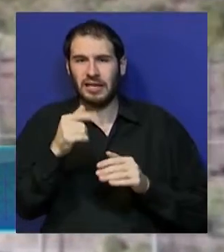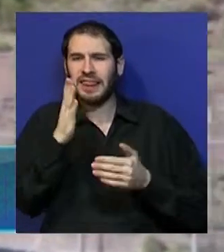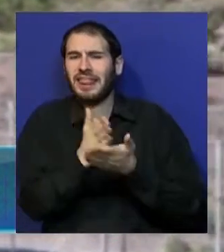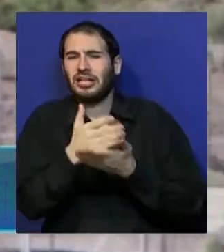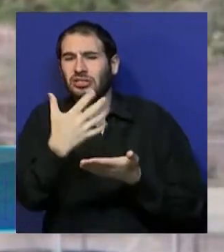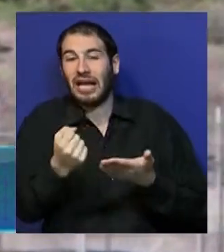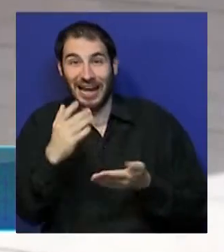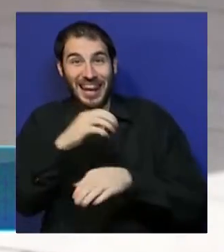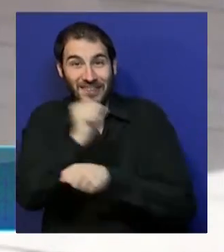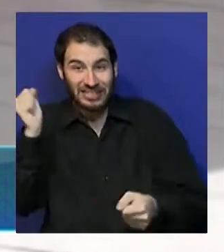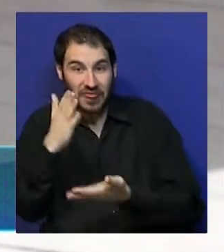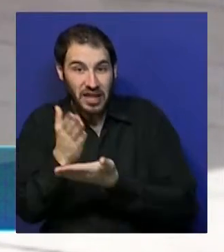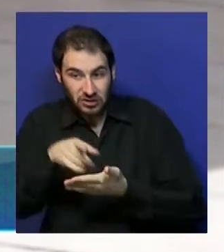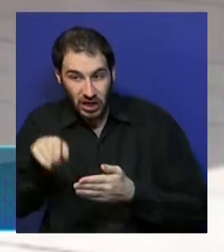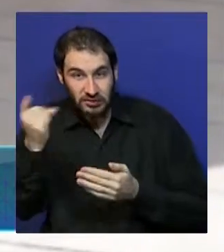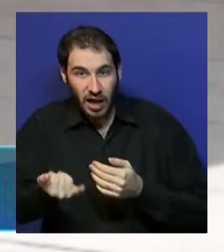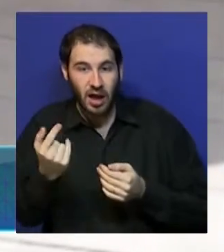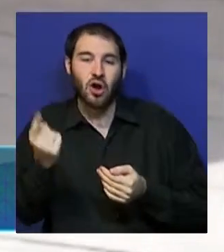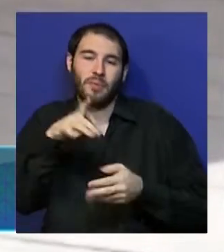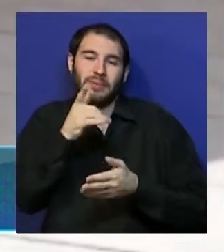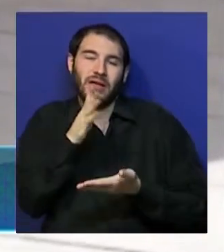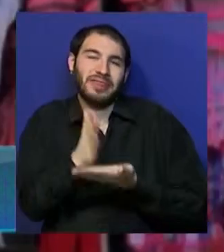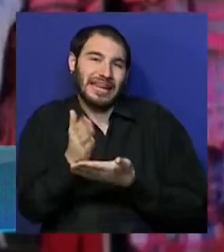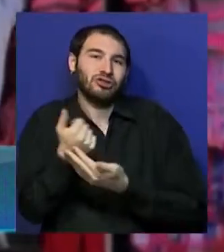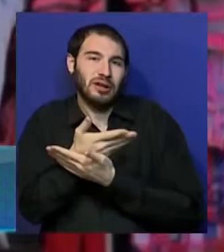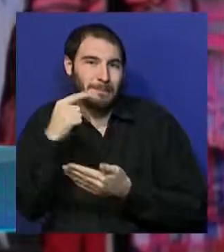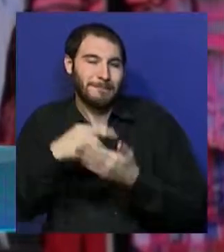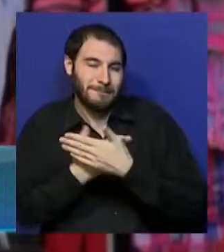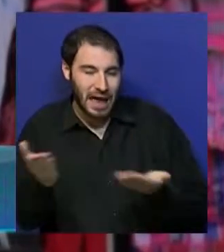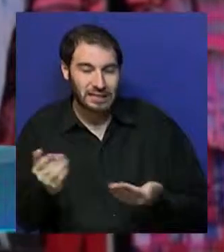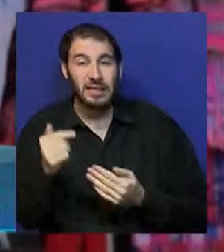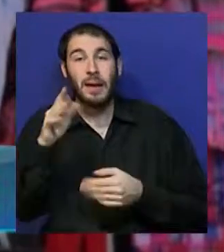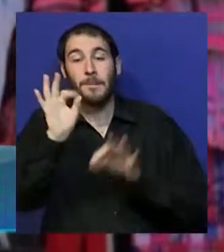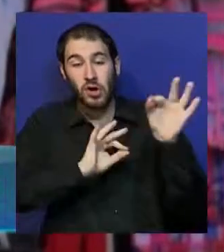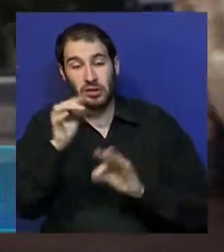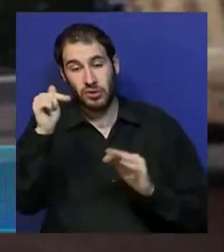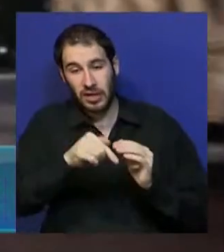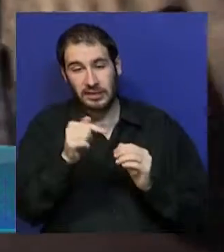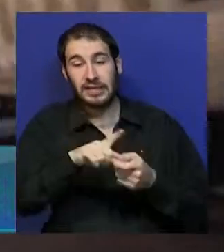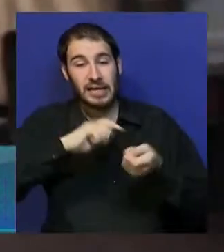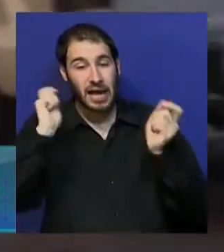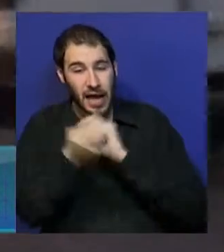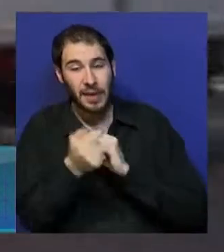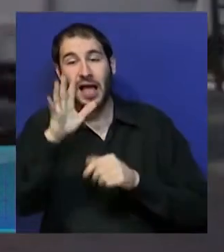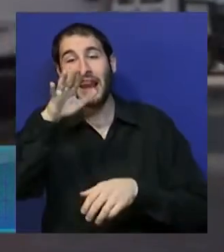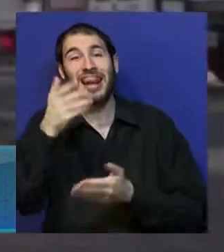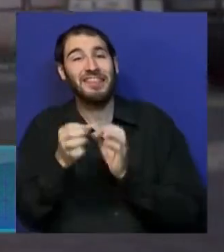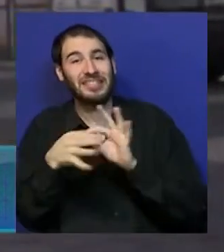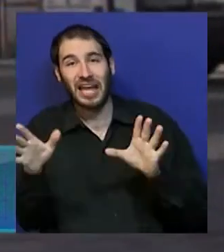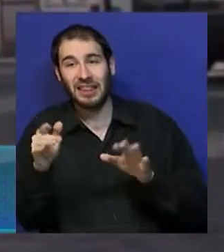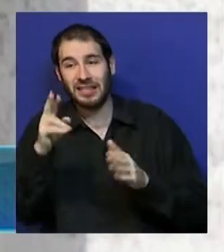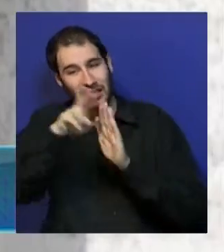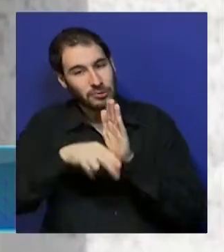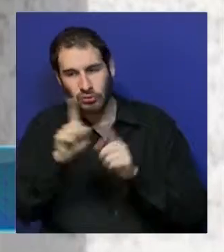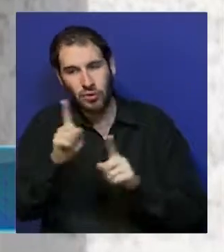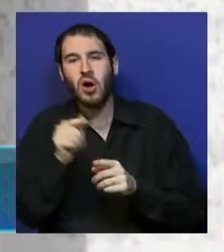derecho, que es la libertad, o debería ser el principio general, en este proyecto se cambia. Ya la libertad deja de ser la regla